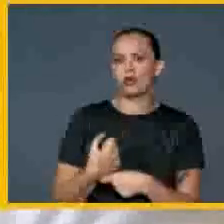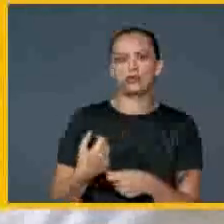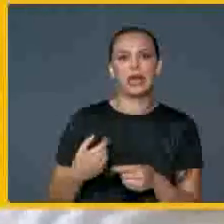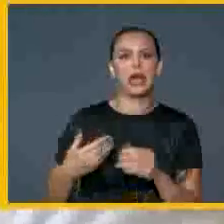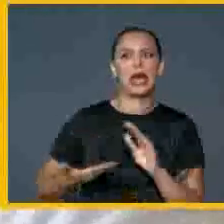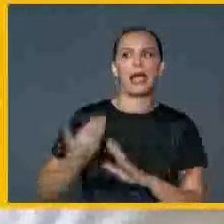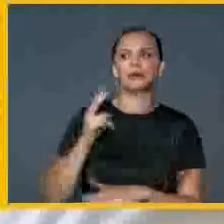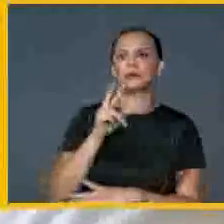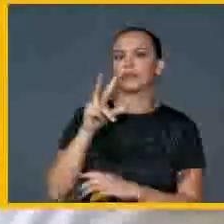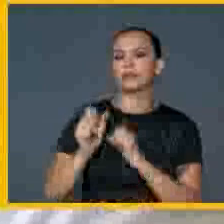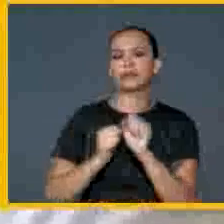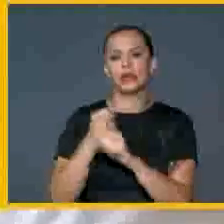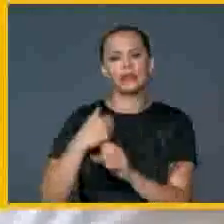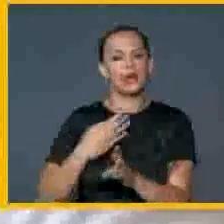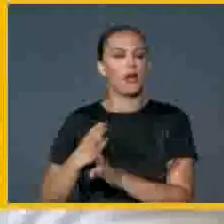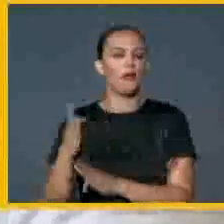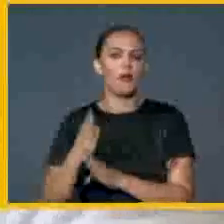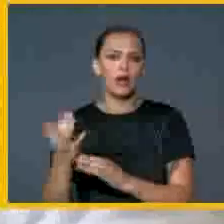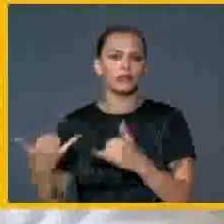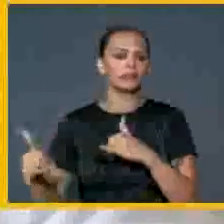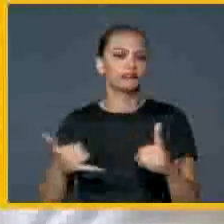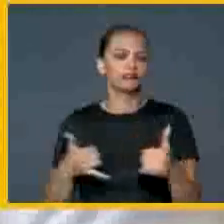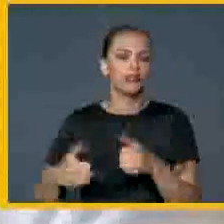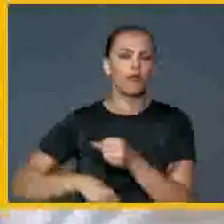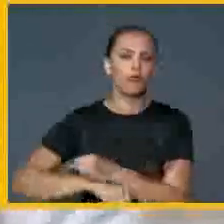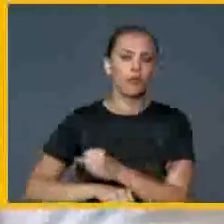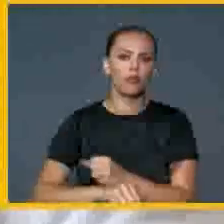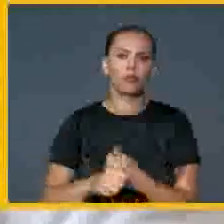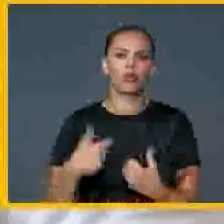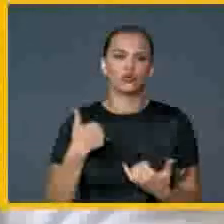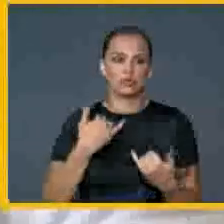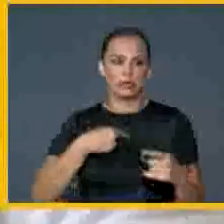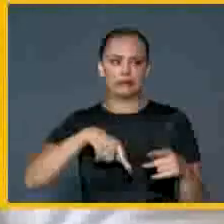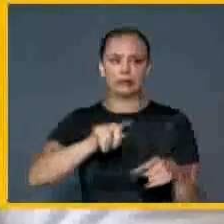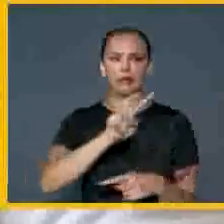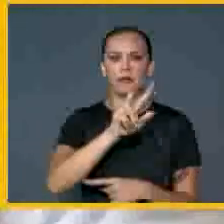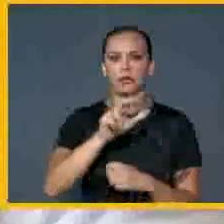casi 23 años de carrera que estoy por cumplir,